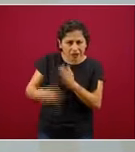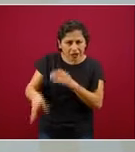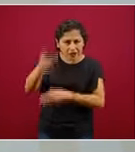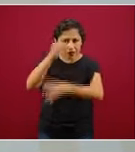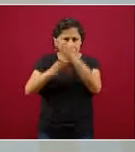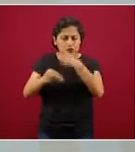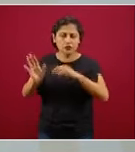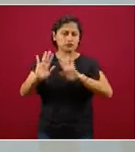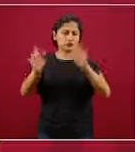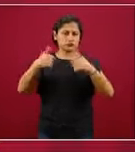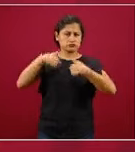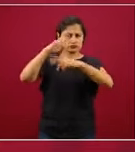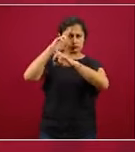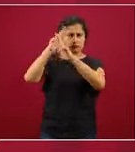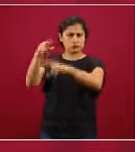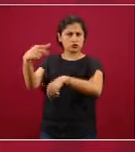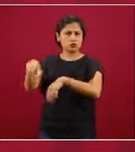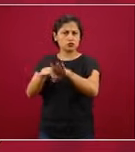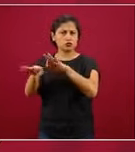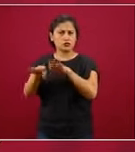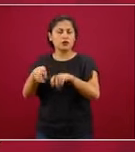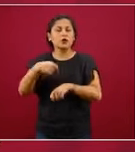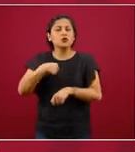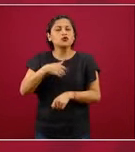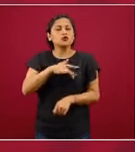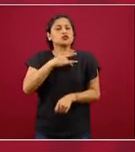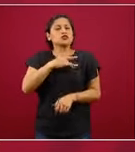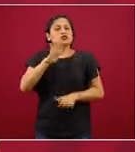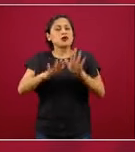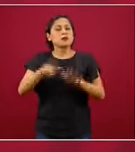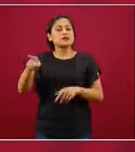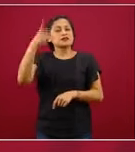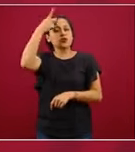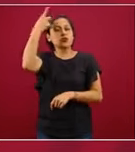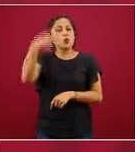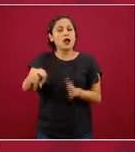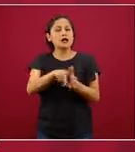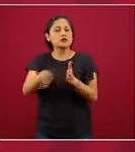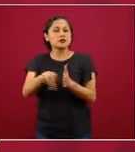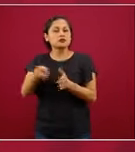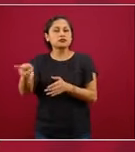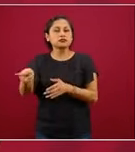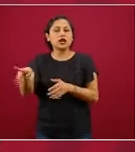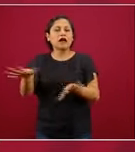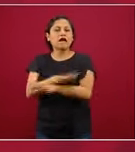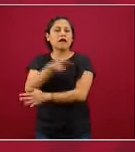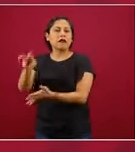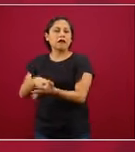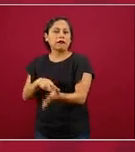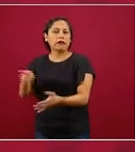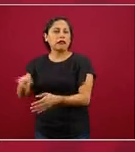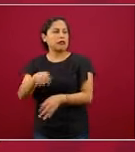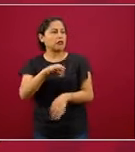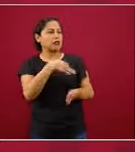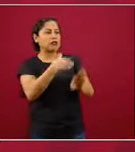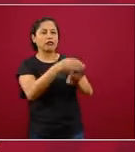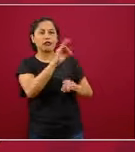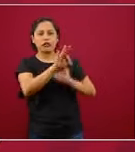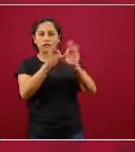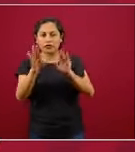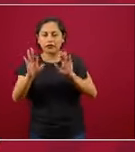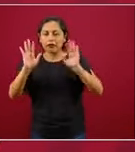trabajo que hacen los reporteros. Me da la impresión de que a veces es los editores, que sé que son los responsables de los encabezados. Y a veces pienso que no